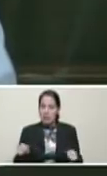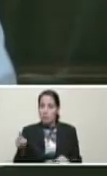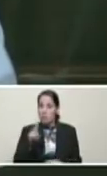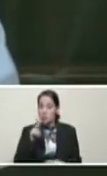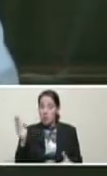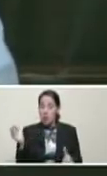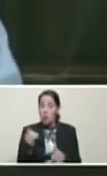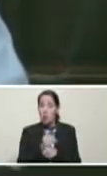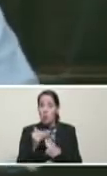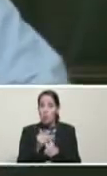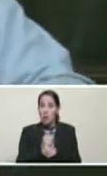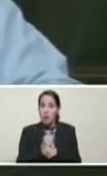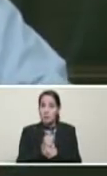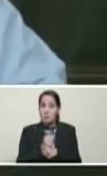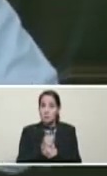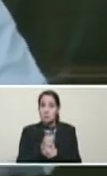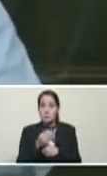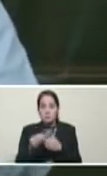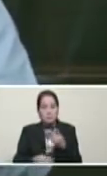va a ser será